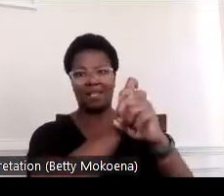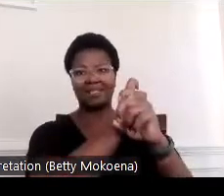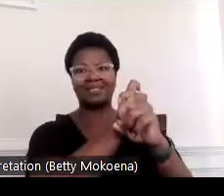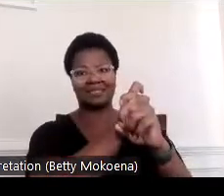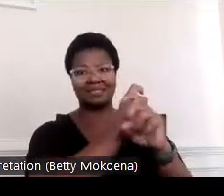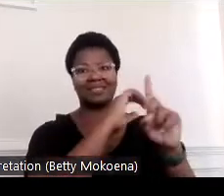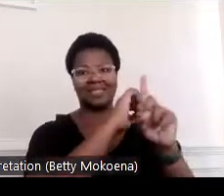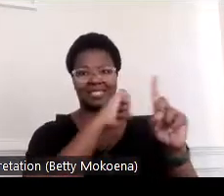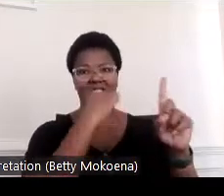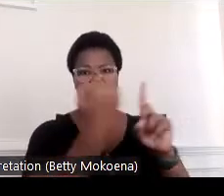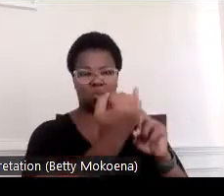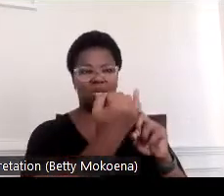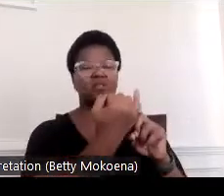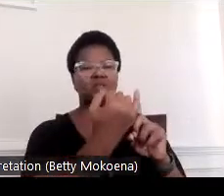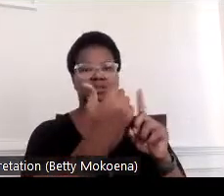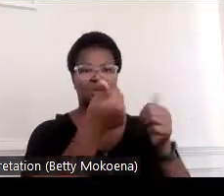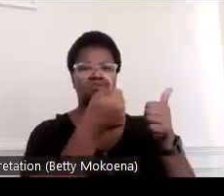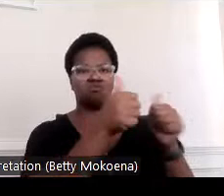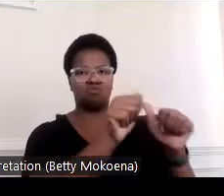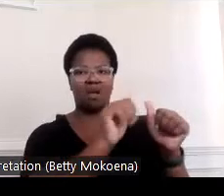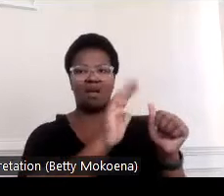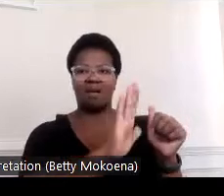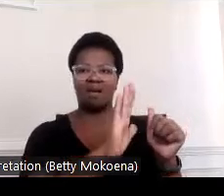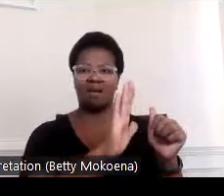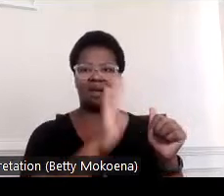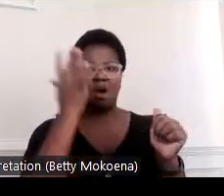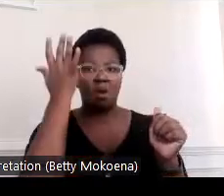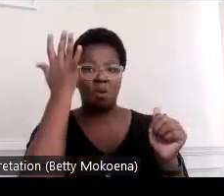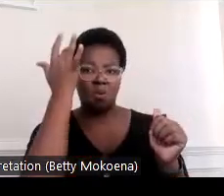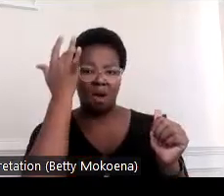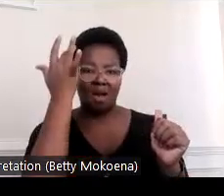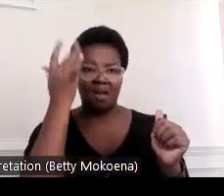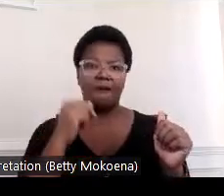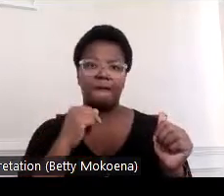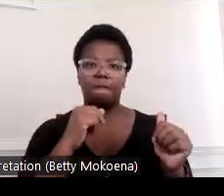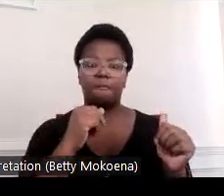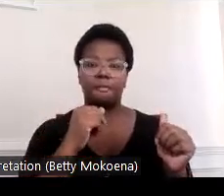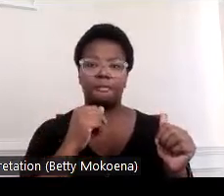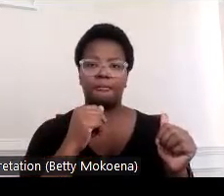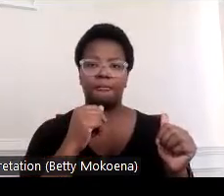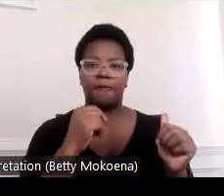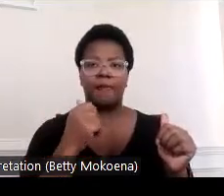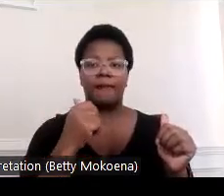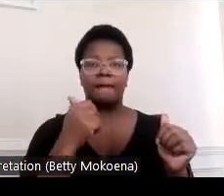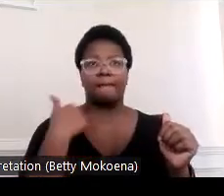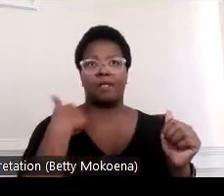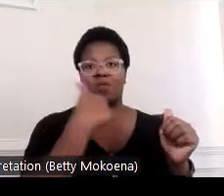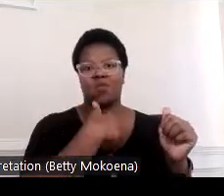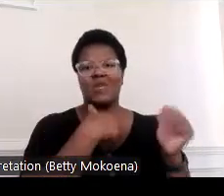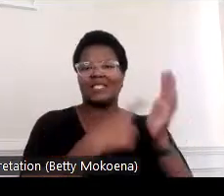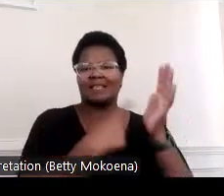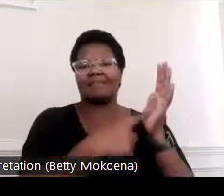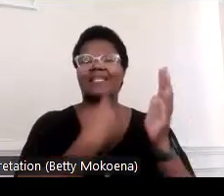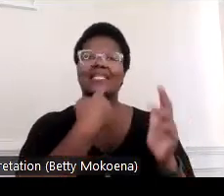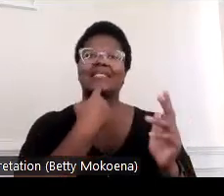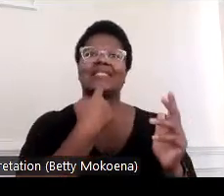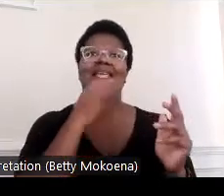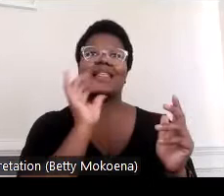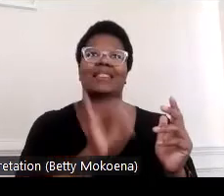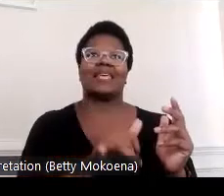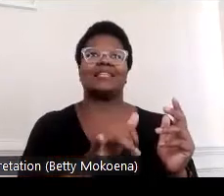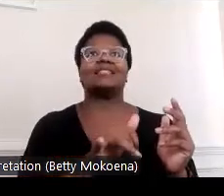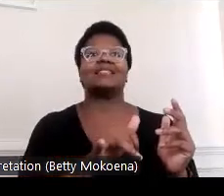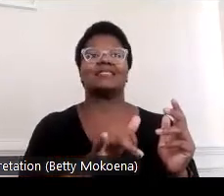situaciones en la cual Tal vez sea un poco difícil verdad Porque algo que decimos a veces